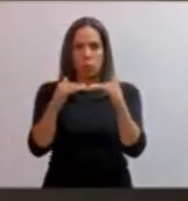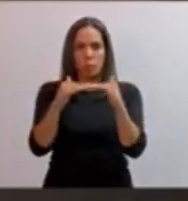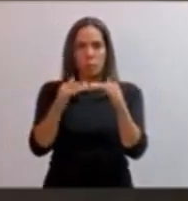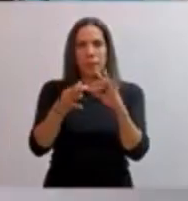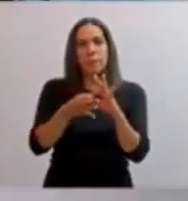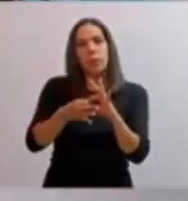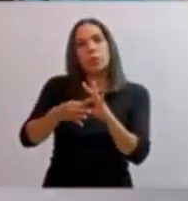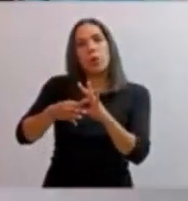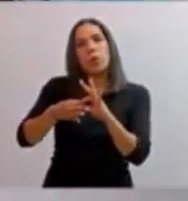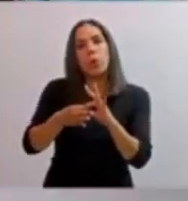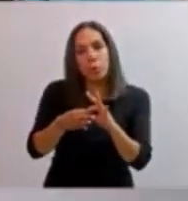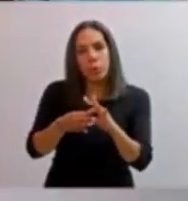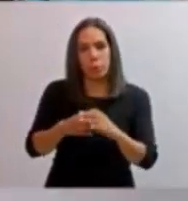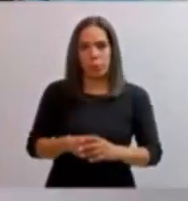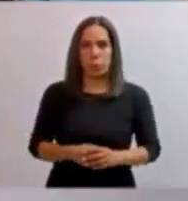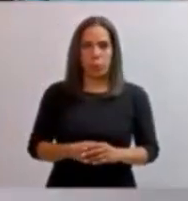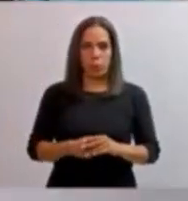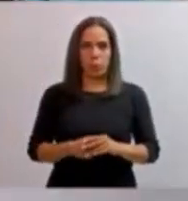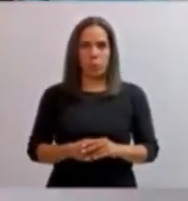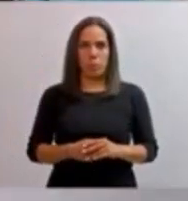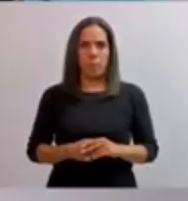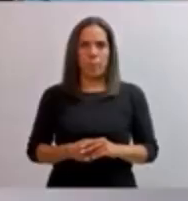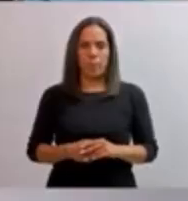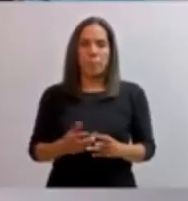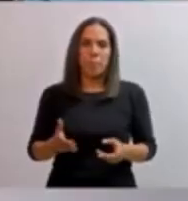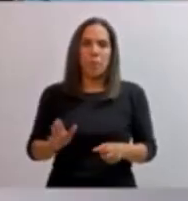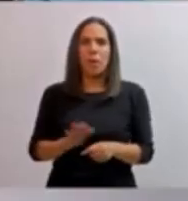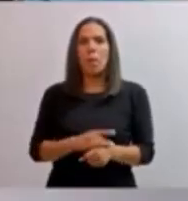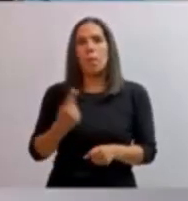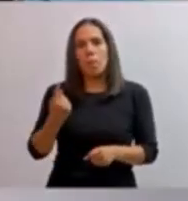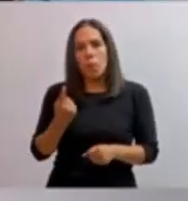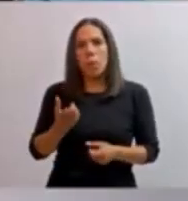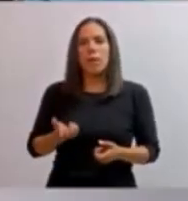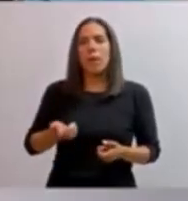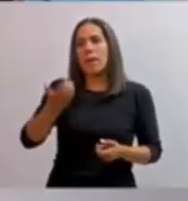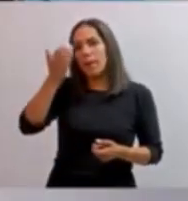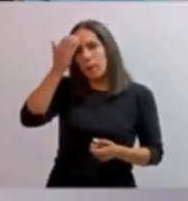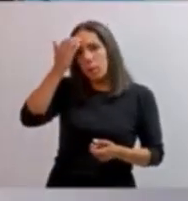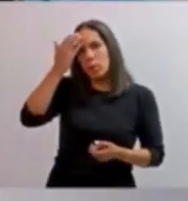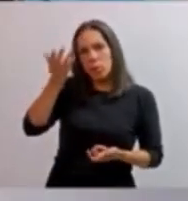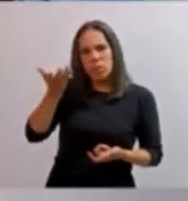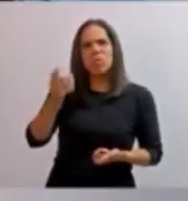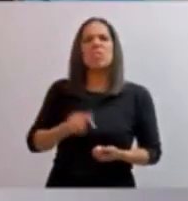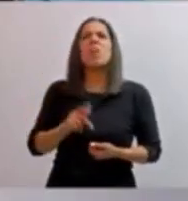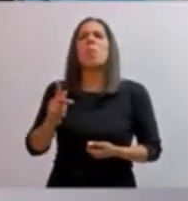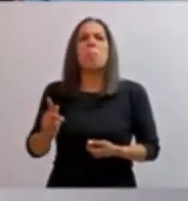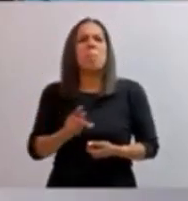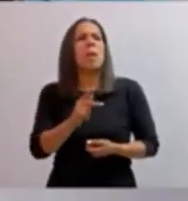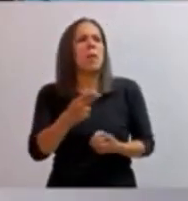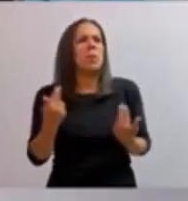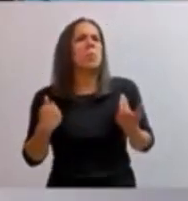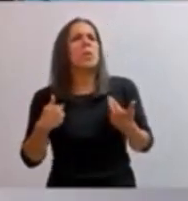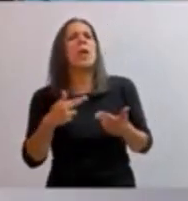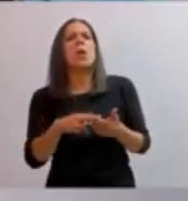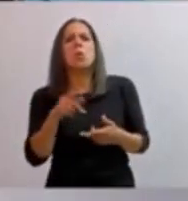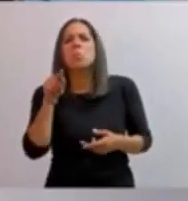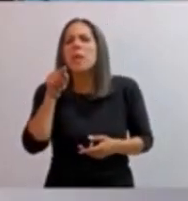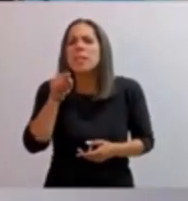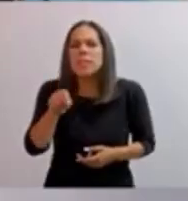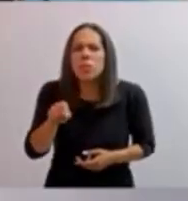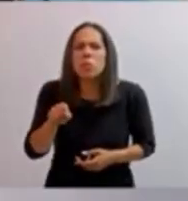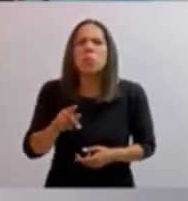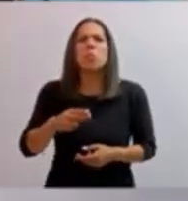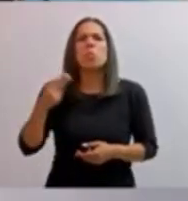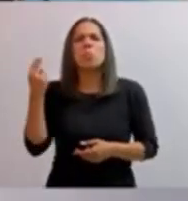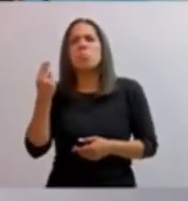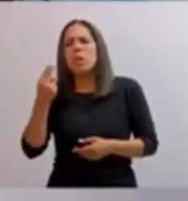participaciones, es estar con los colectivos docentes para preguntarles qué necesitan